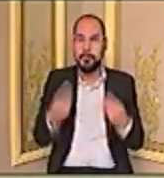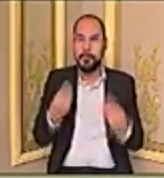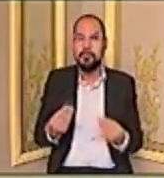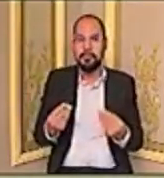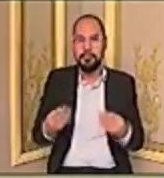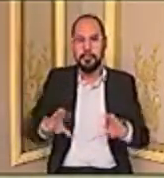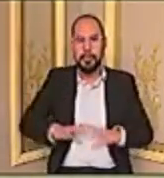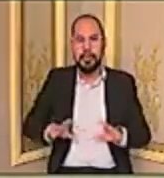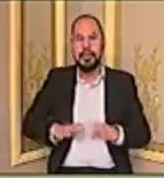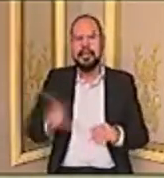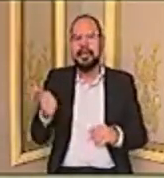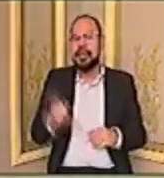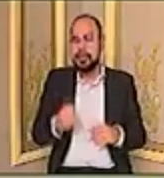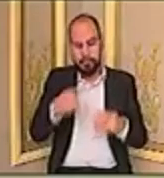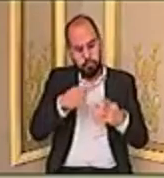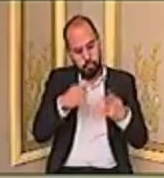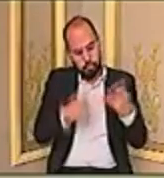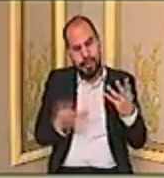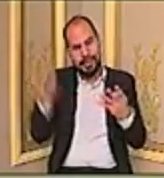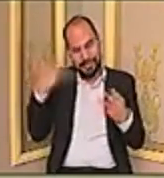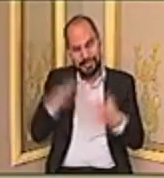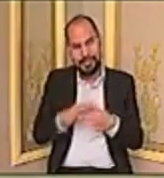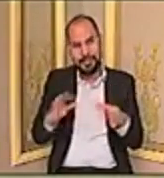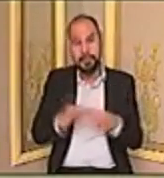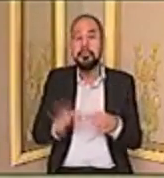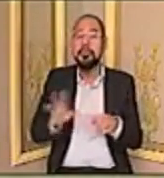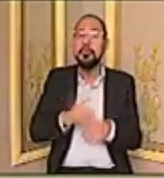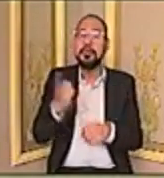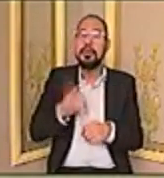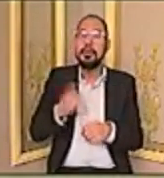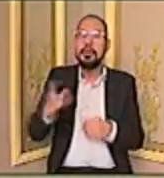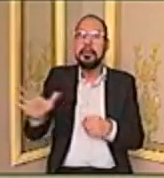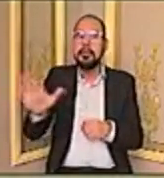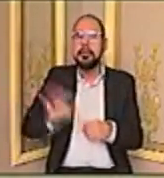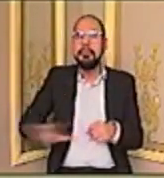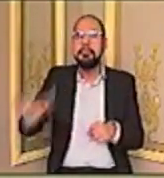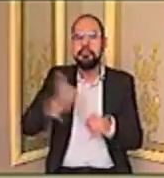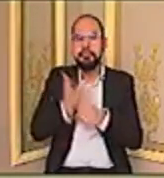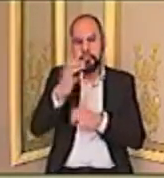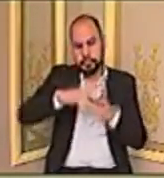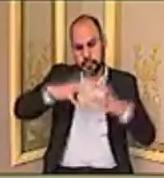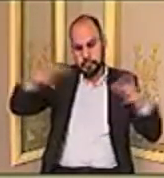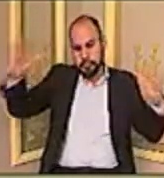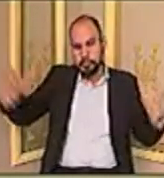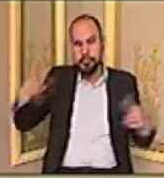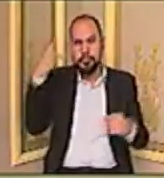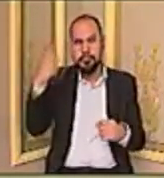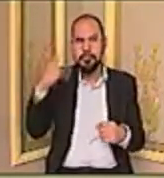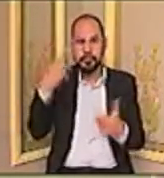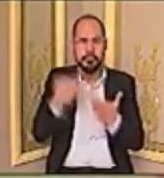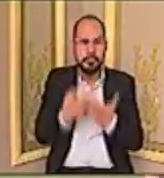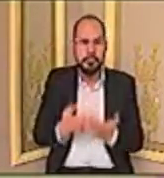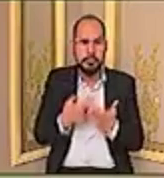atributos de esta lista que acabo de mencionar, porque cubrir un estado tan amplio y tan vasto como es el estado de Puebla